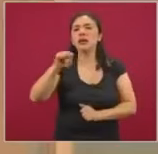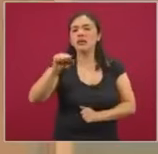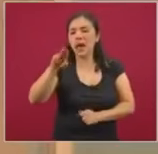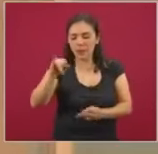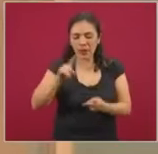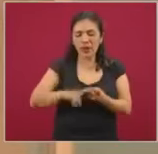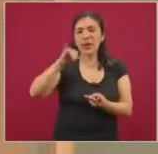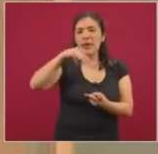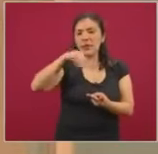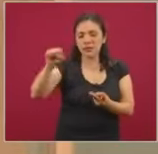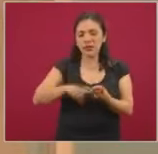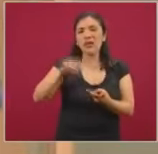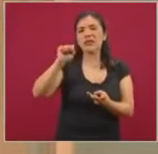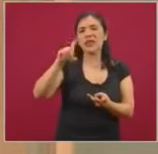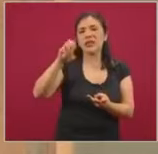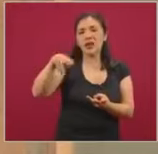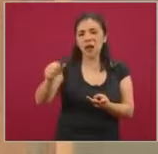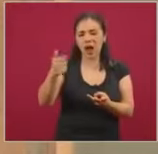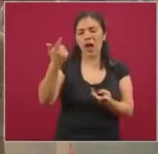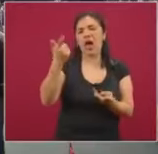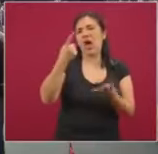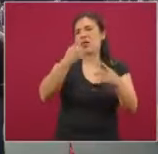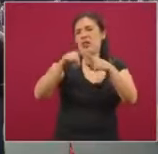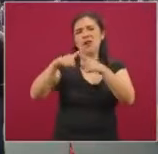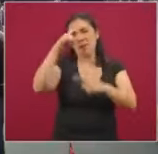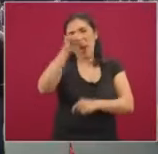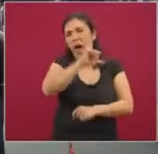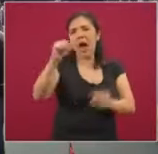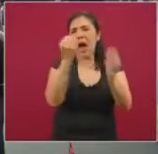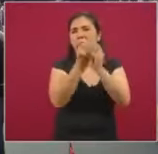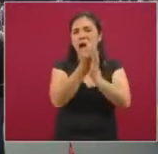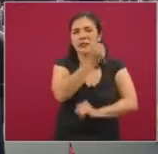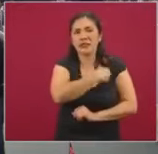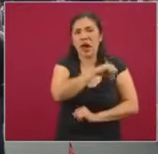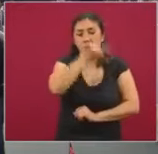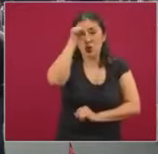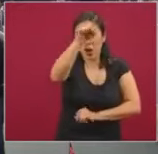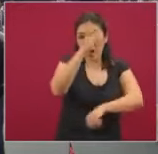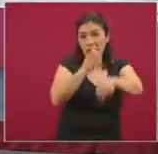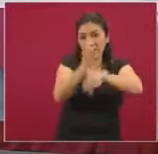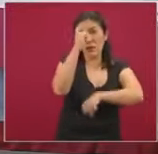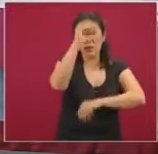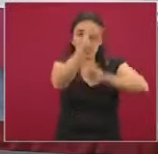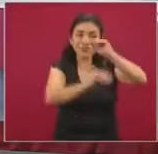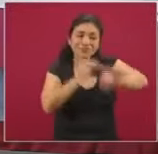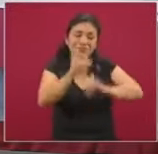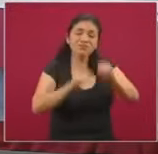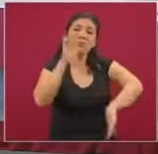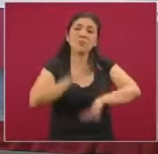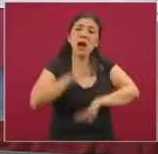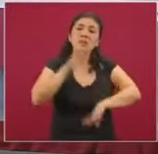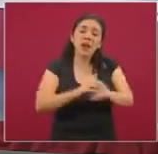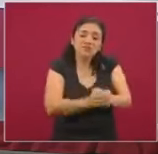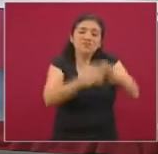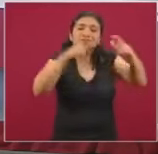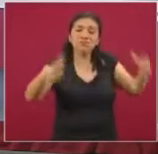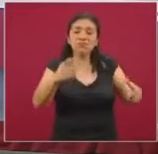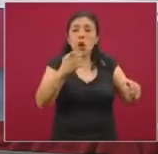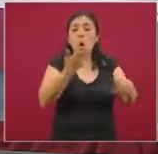IMSS, la SEDENA y lógicamente los servicios de salud estatales para llevar a cabo la reconversión y expansión